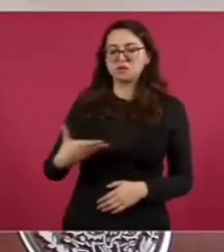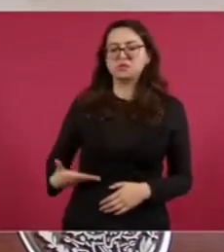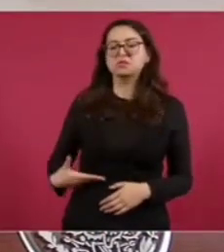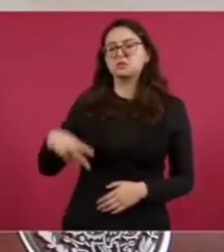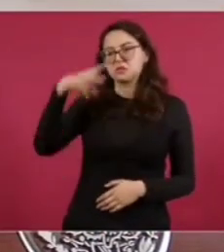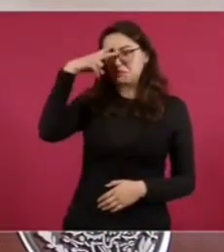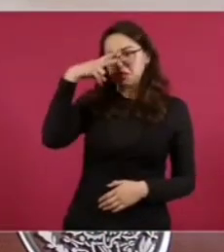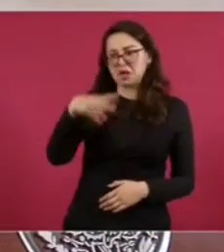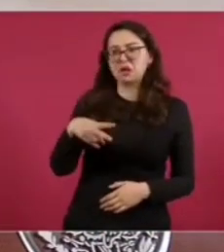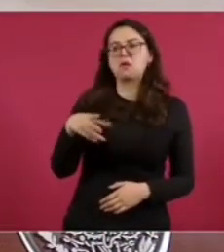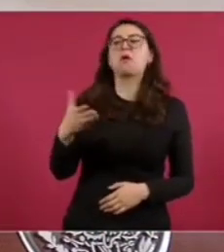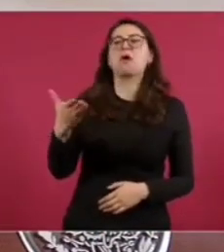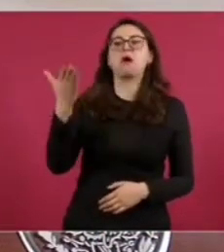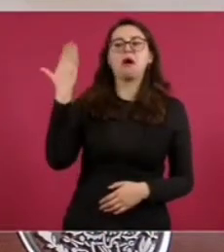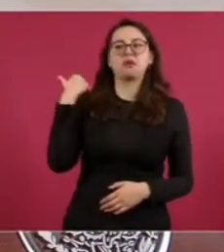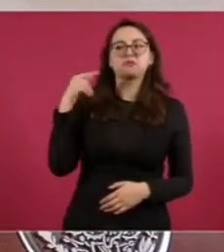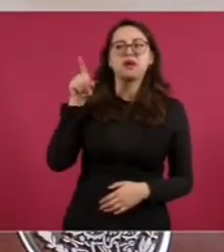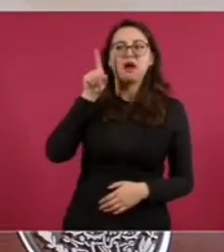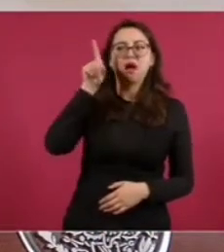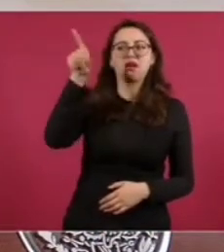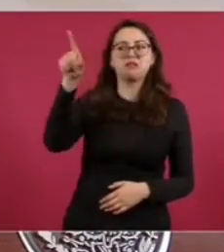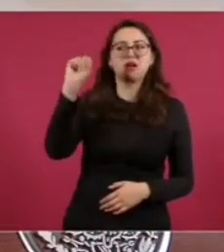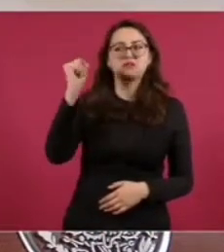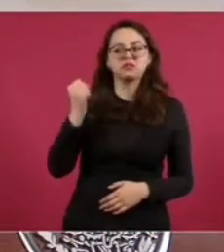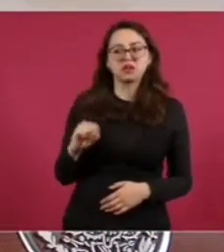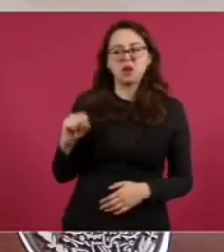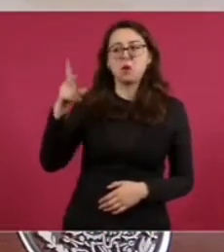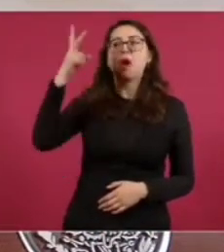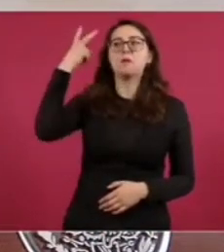a ver a la mamá